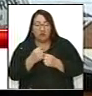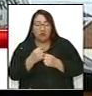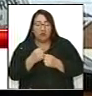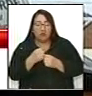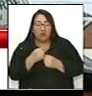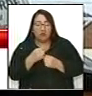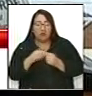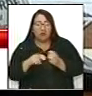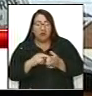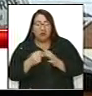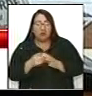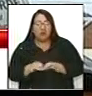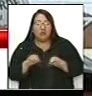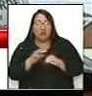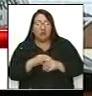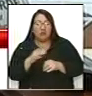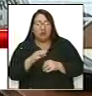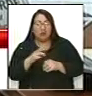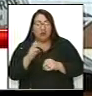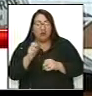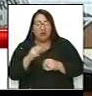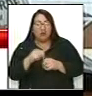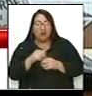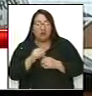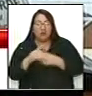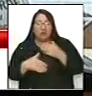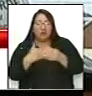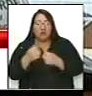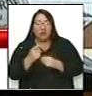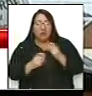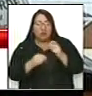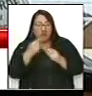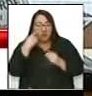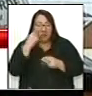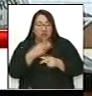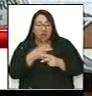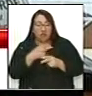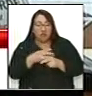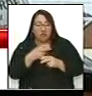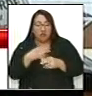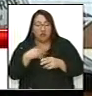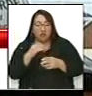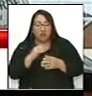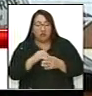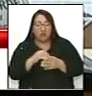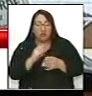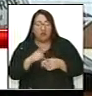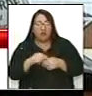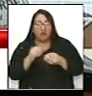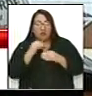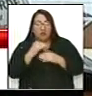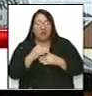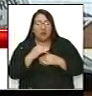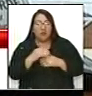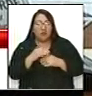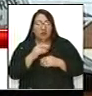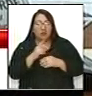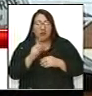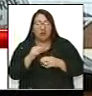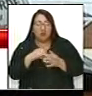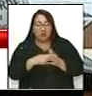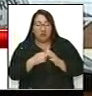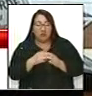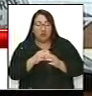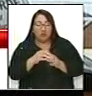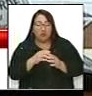llamada generalmente machista. Por herencia somos los hombres los llamados a poner pautas, a poner límites. Pero creo que en este tiempo